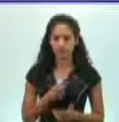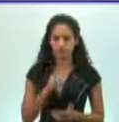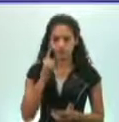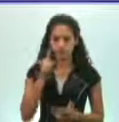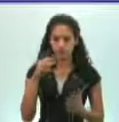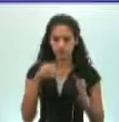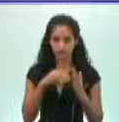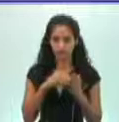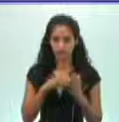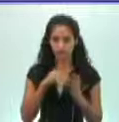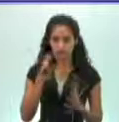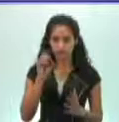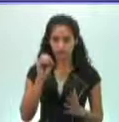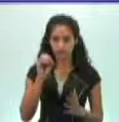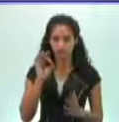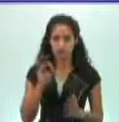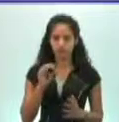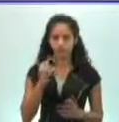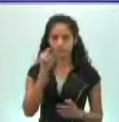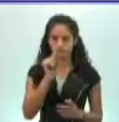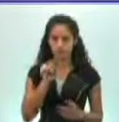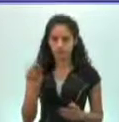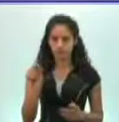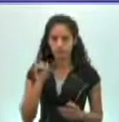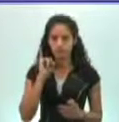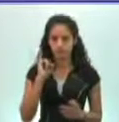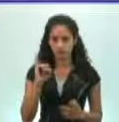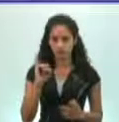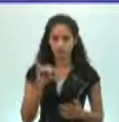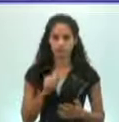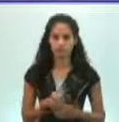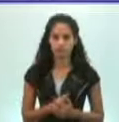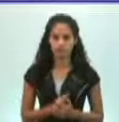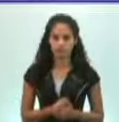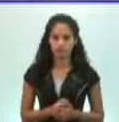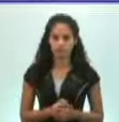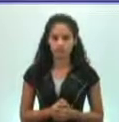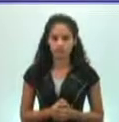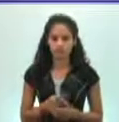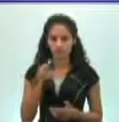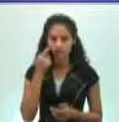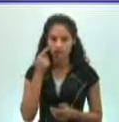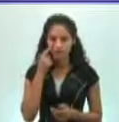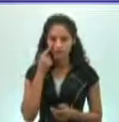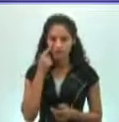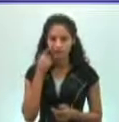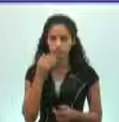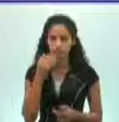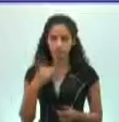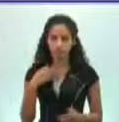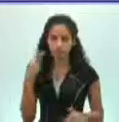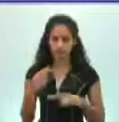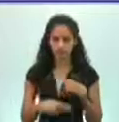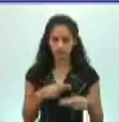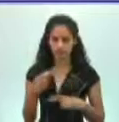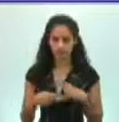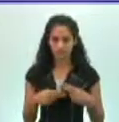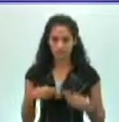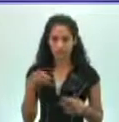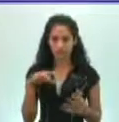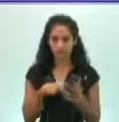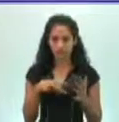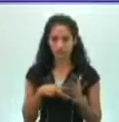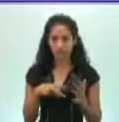basta con dividir o por dividir entre 6. Veamos entonces cómo proceder en esta